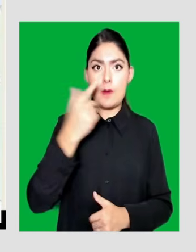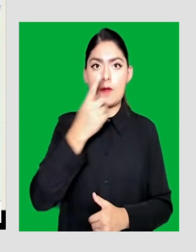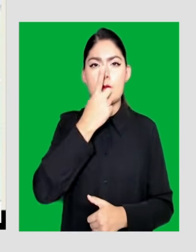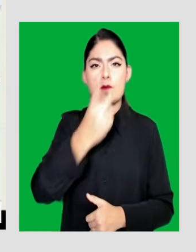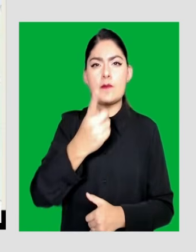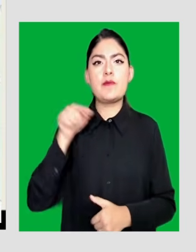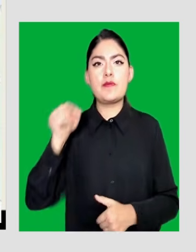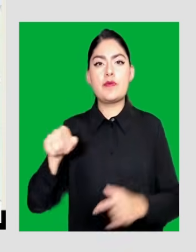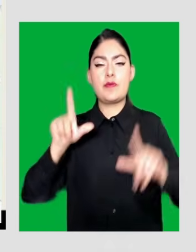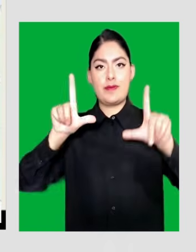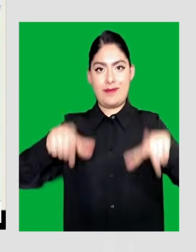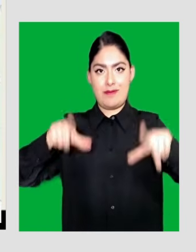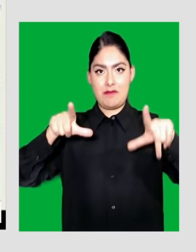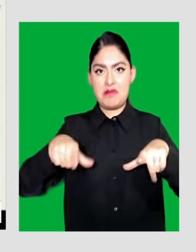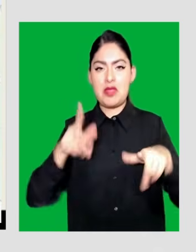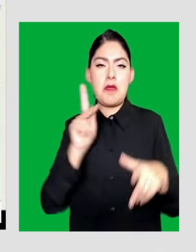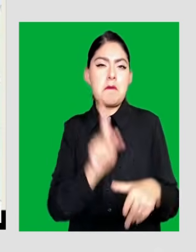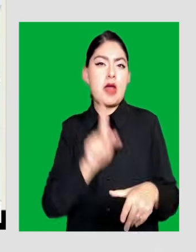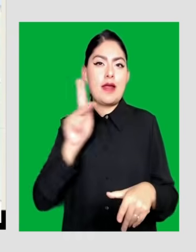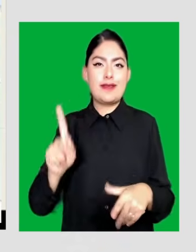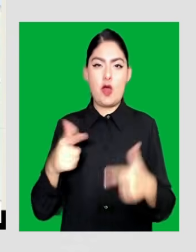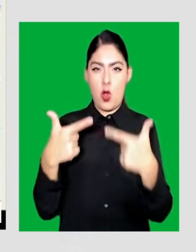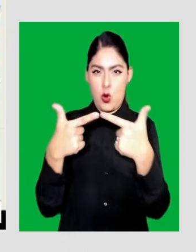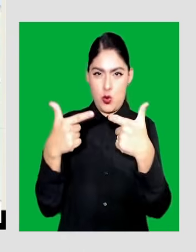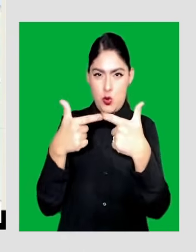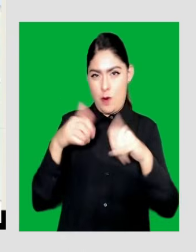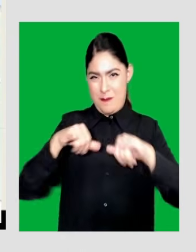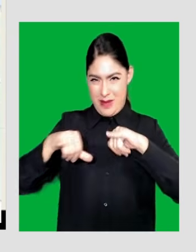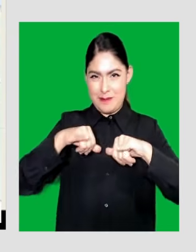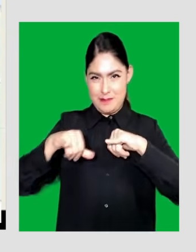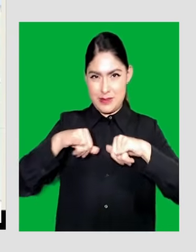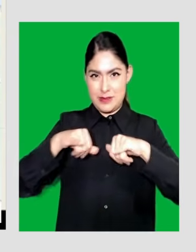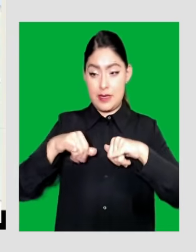Y si queremos, podríamos poner alguna descripción.